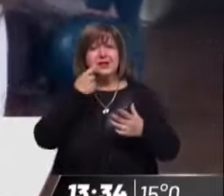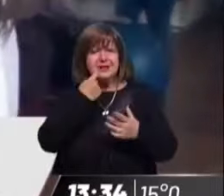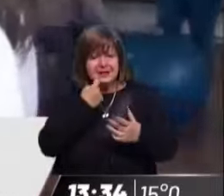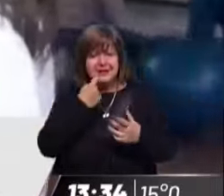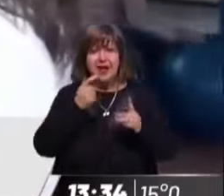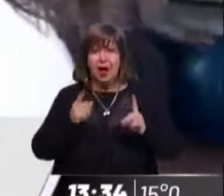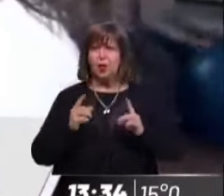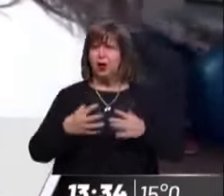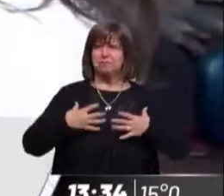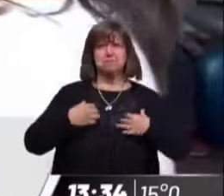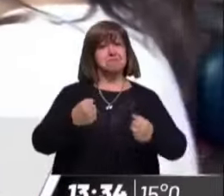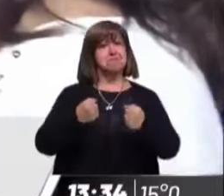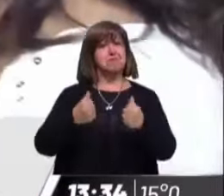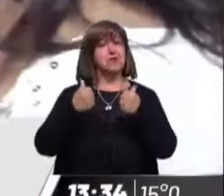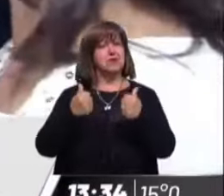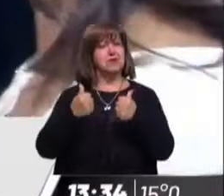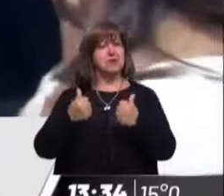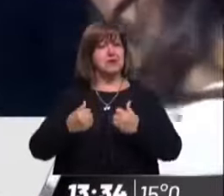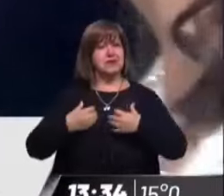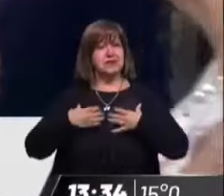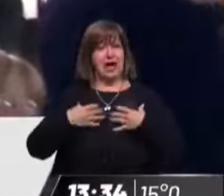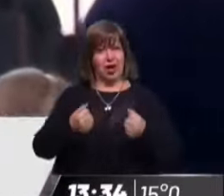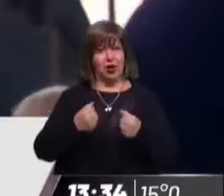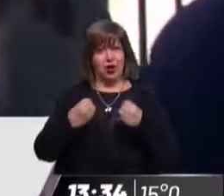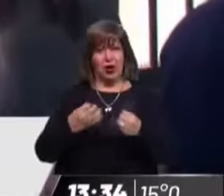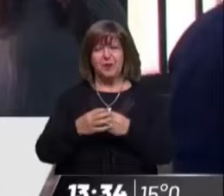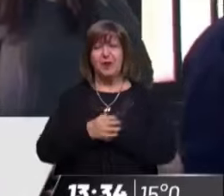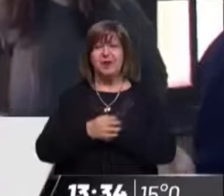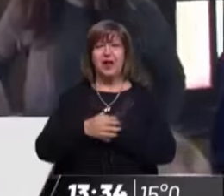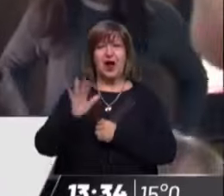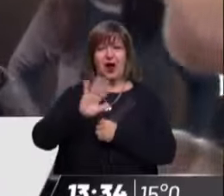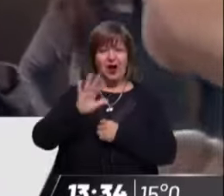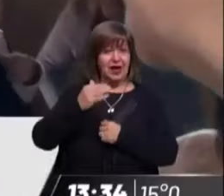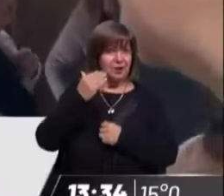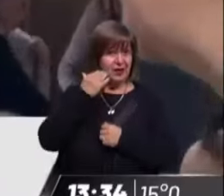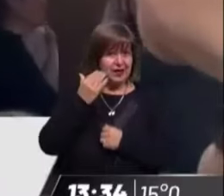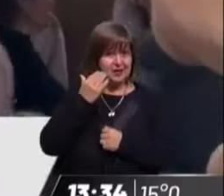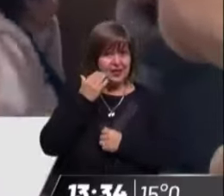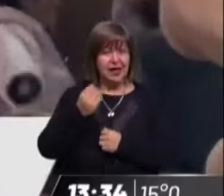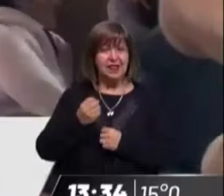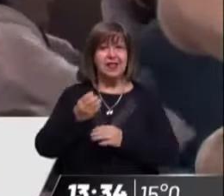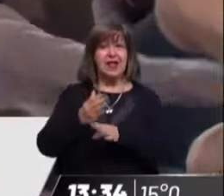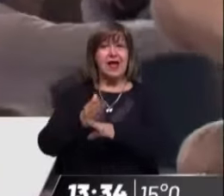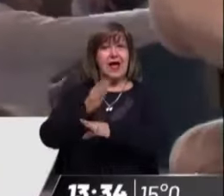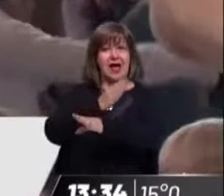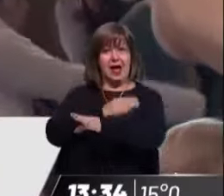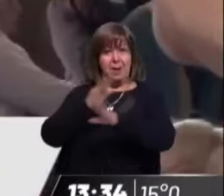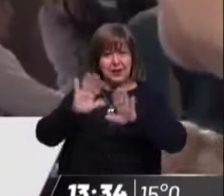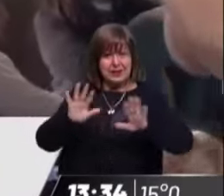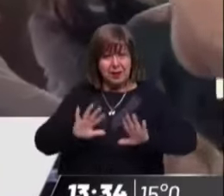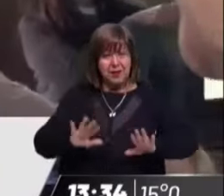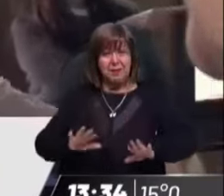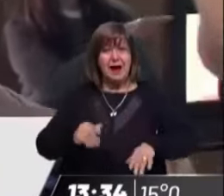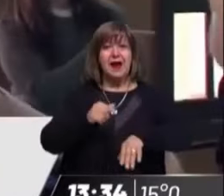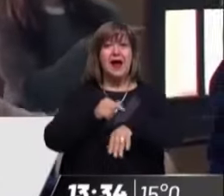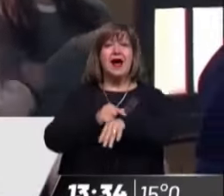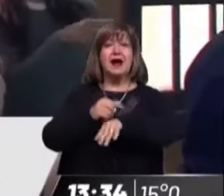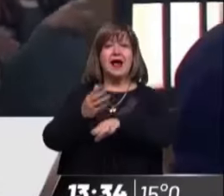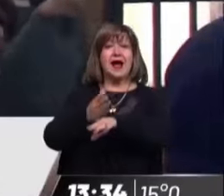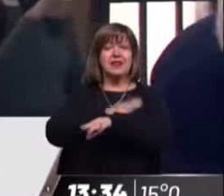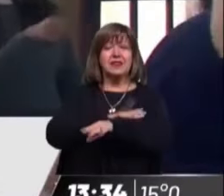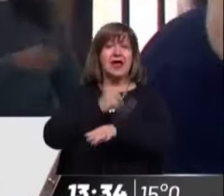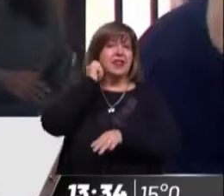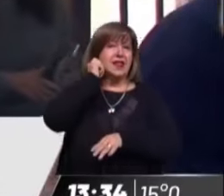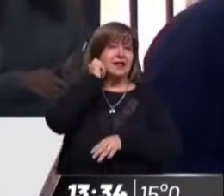le va? Buenas tardes, ¿cómo le va a todos? Bueno, lo ideal es llegar a una vejez saludable, empezar a prepararnos de los 50 años en adelante, hacer una buena